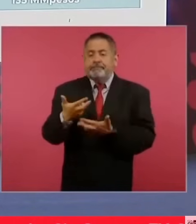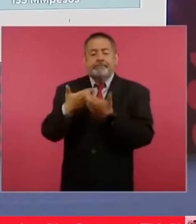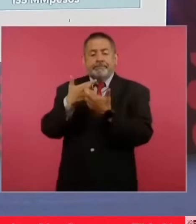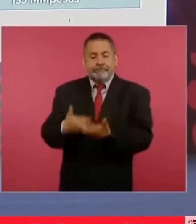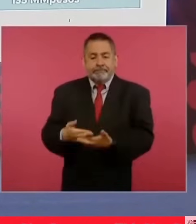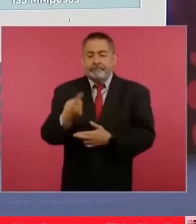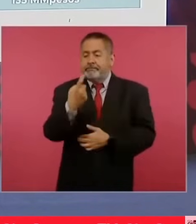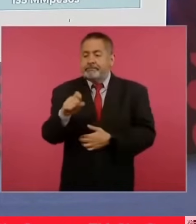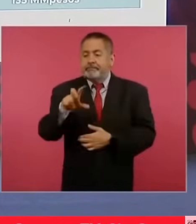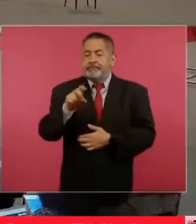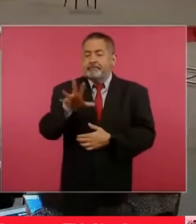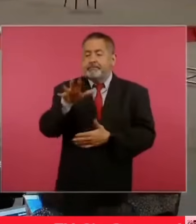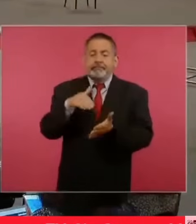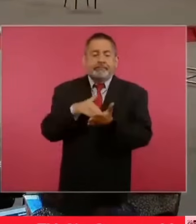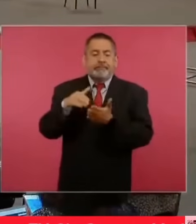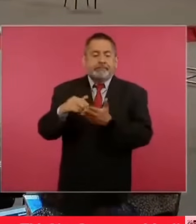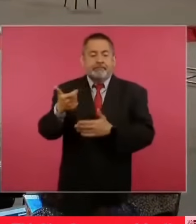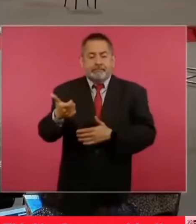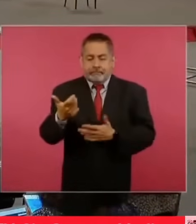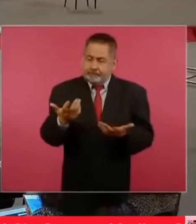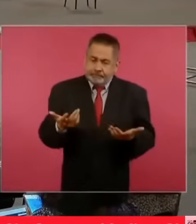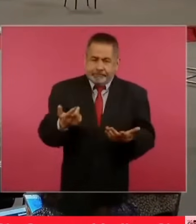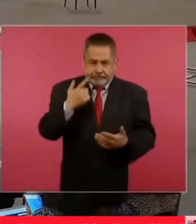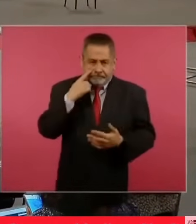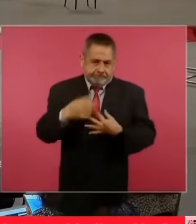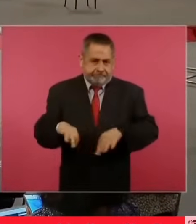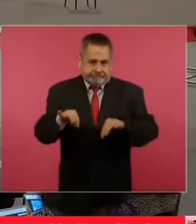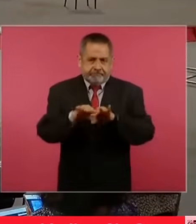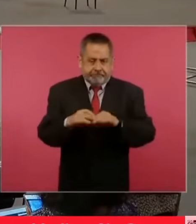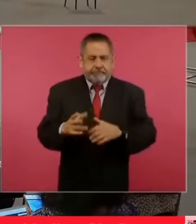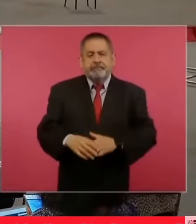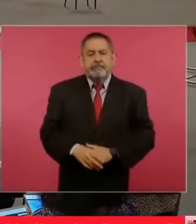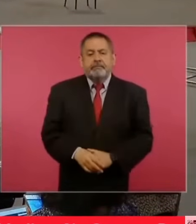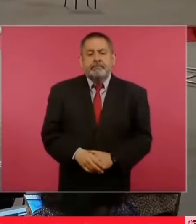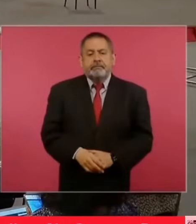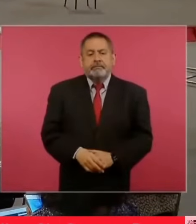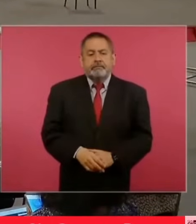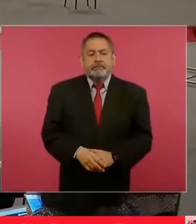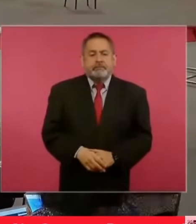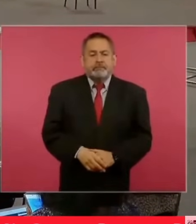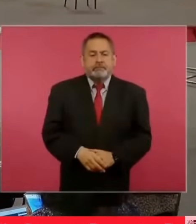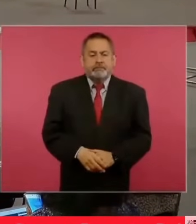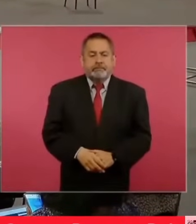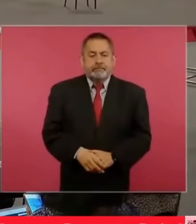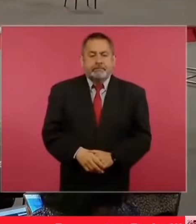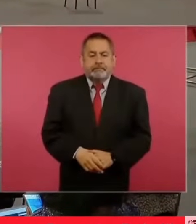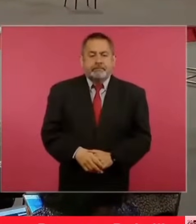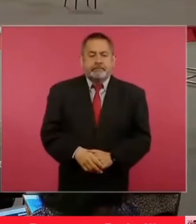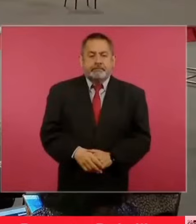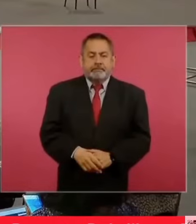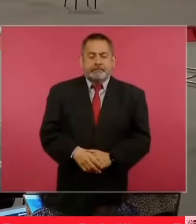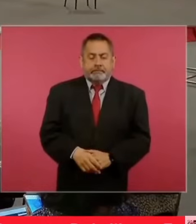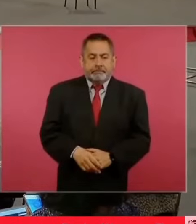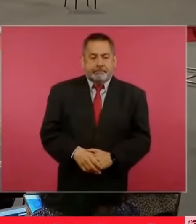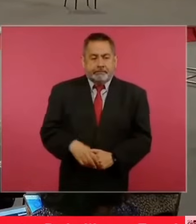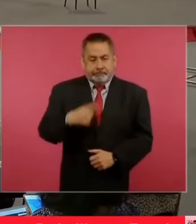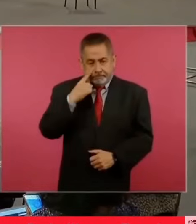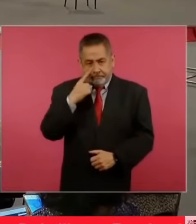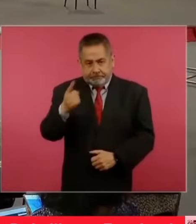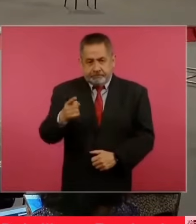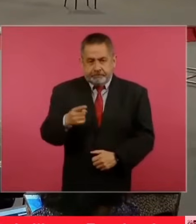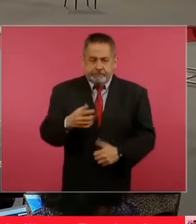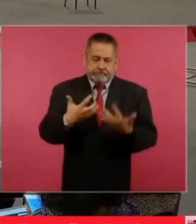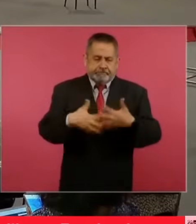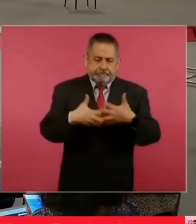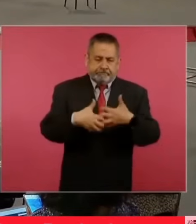135 millones de pesos. Es algo muy importante. La que sigue, por favor. Bueno, alcanzamos la meta de